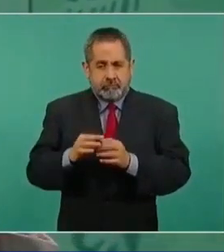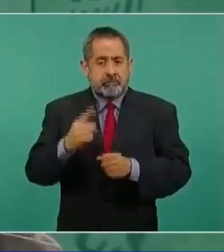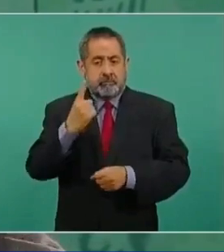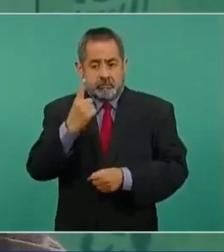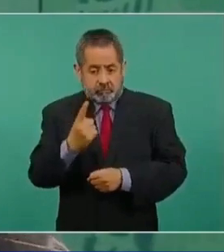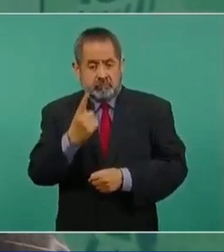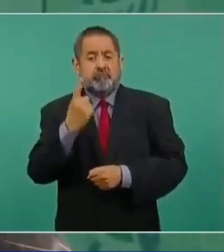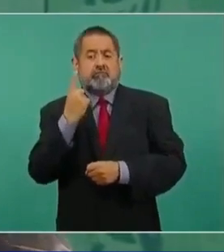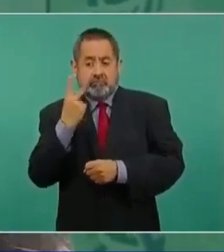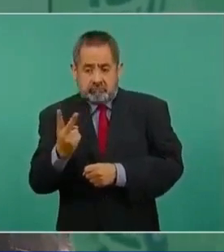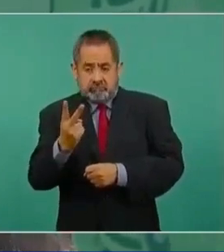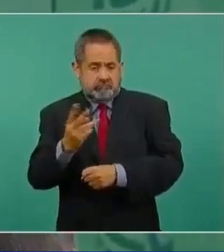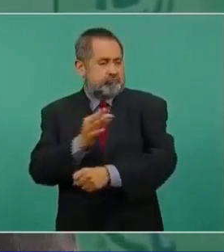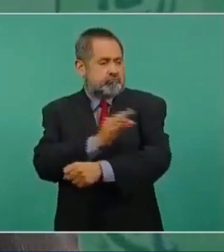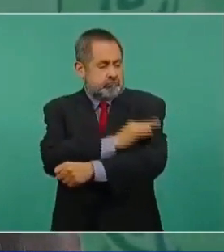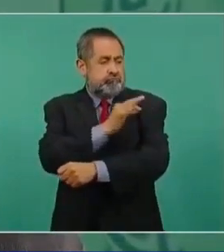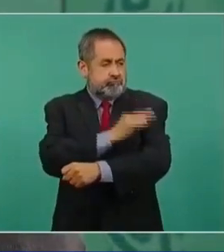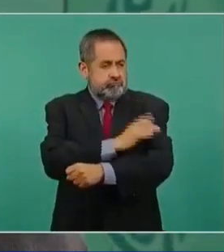dosis.